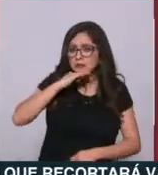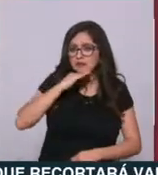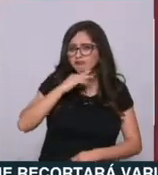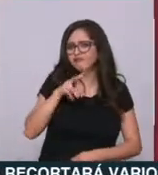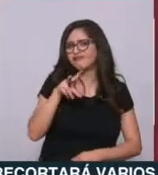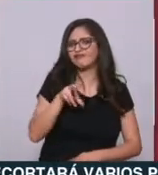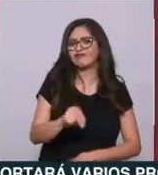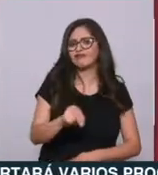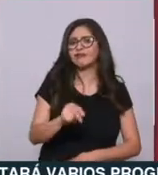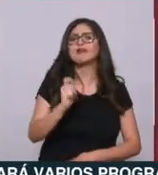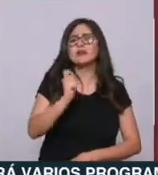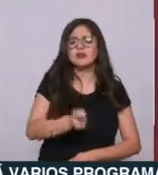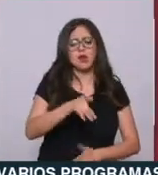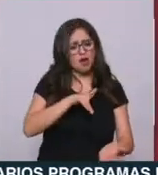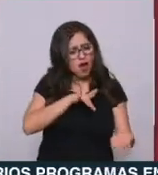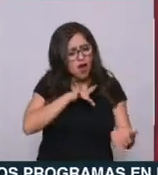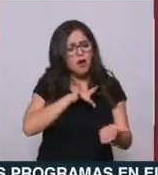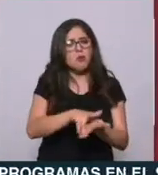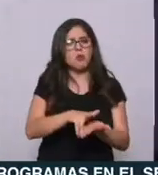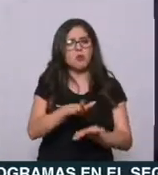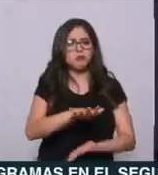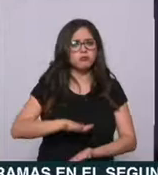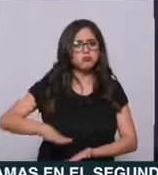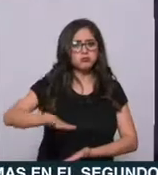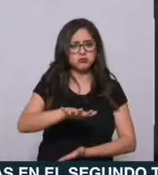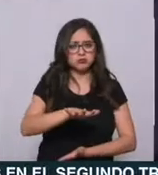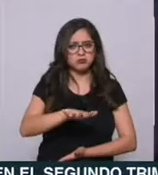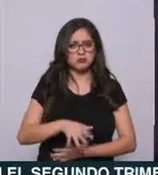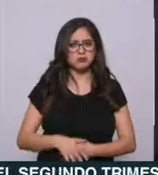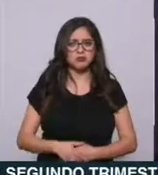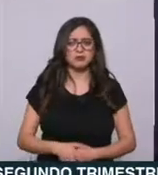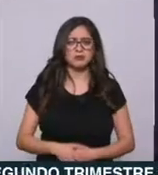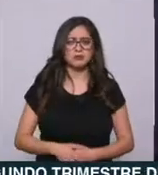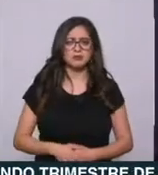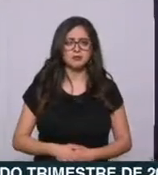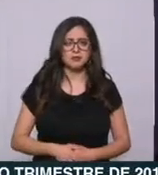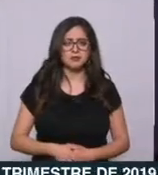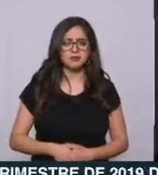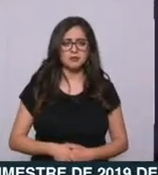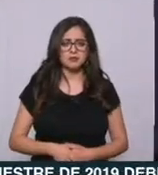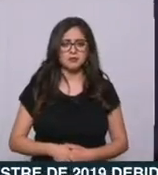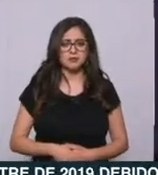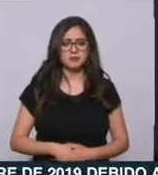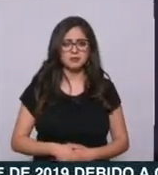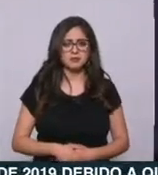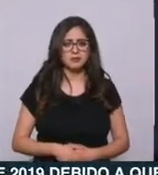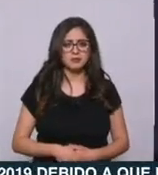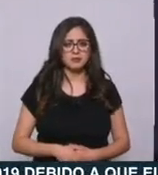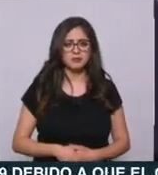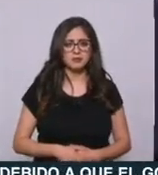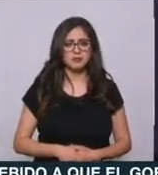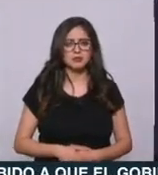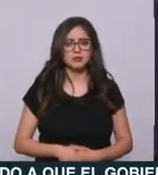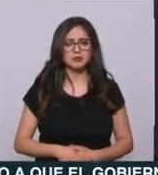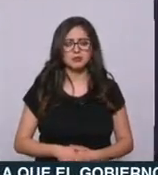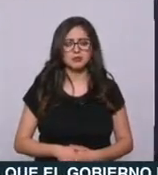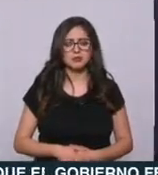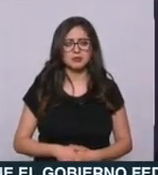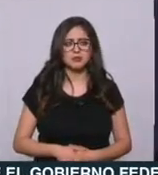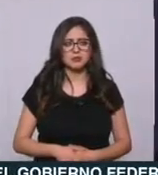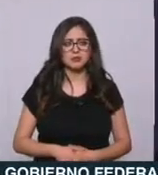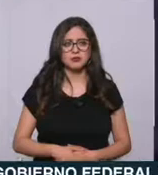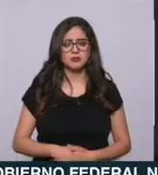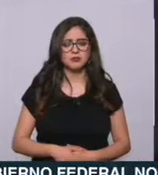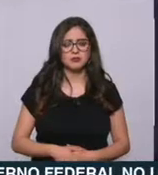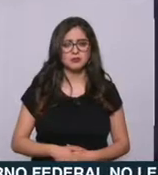El apoyo va a ser directo y si hay problema porque